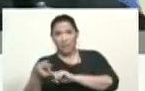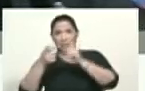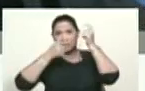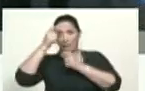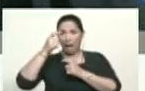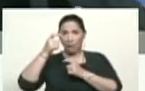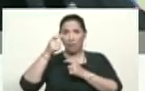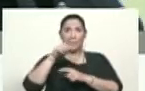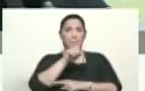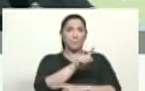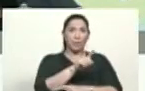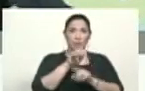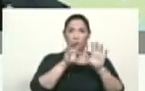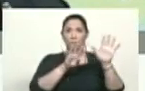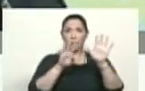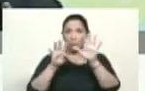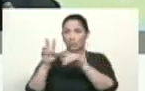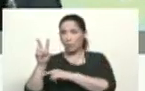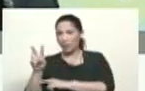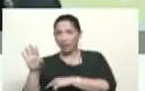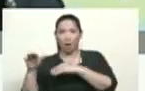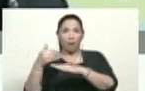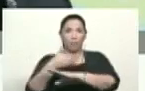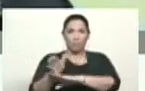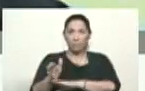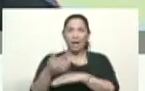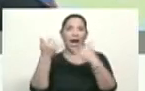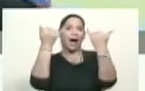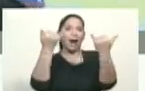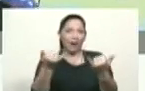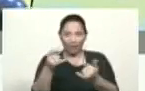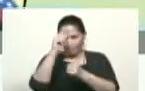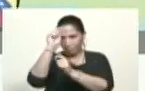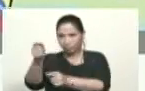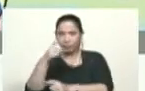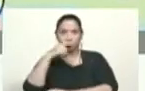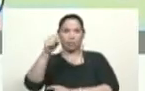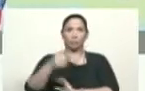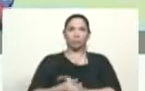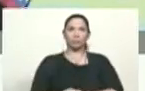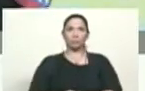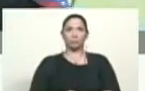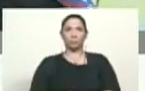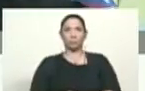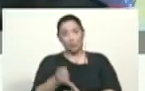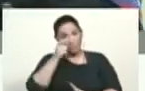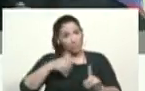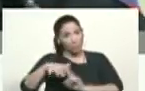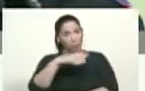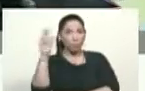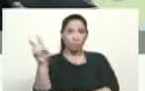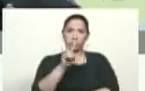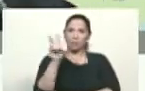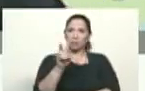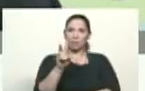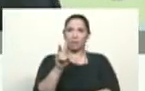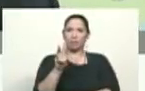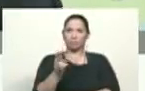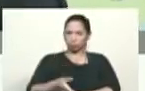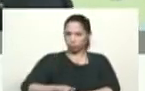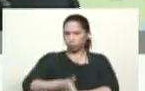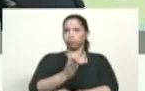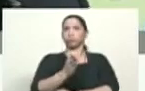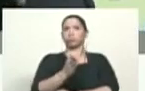desde 1992 en adelante, le corresponde hoy a Nicolás Maduro, le corresponde hoy al pueblo venezolano plantarse